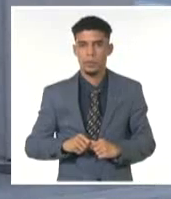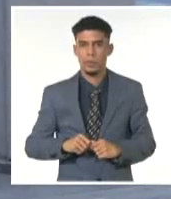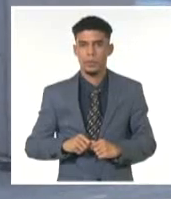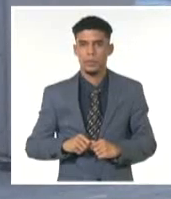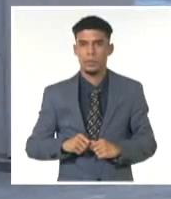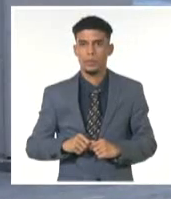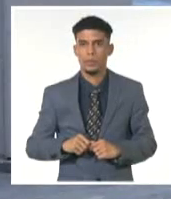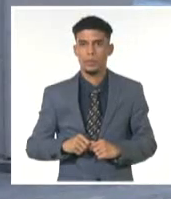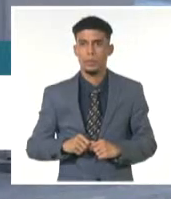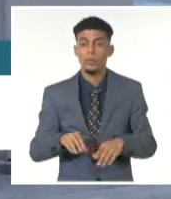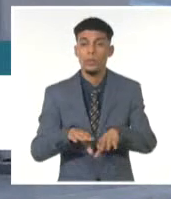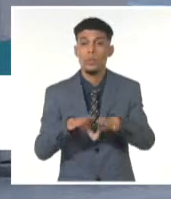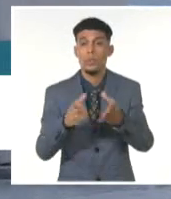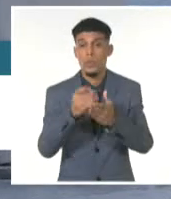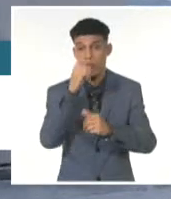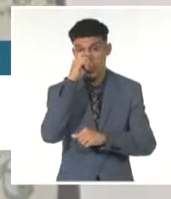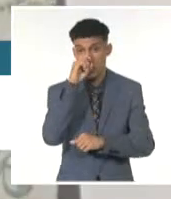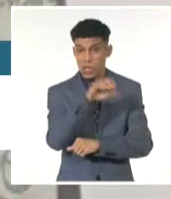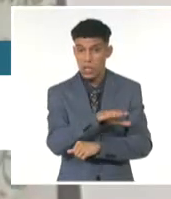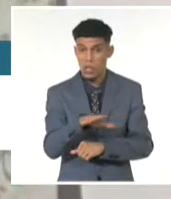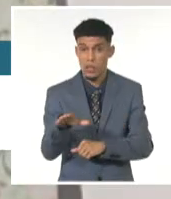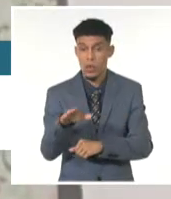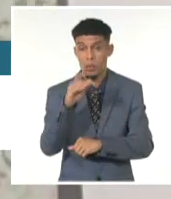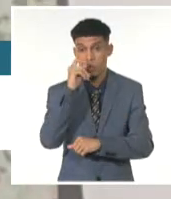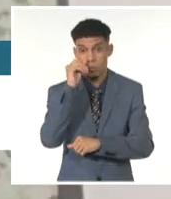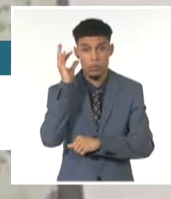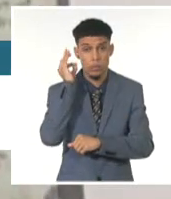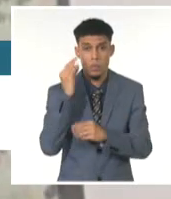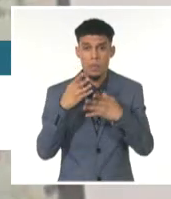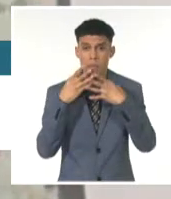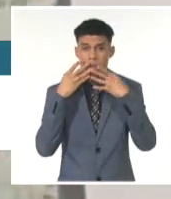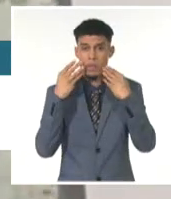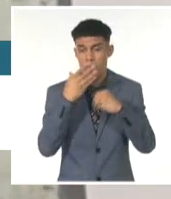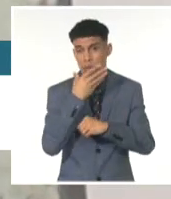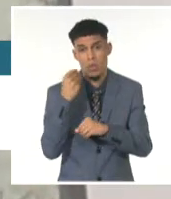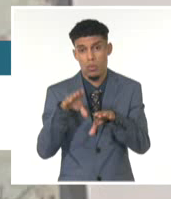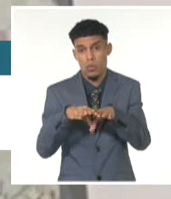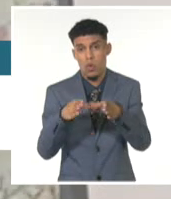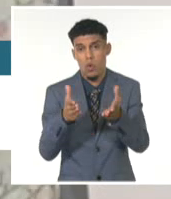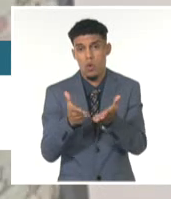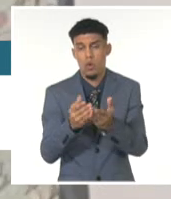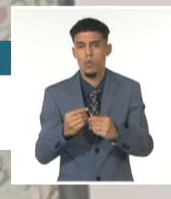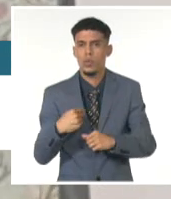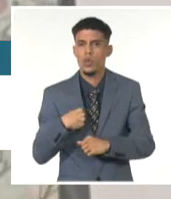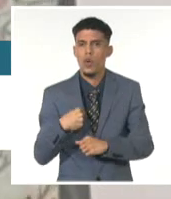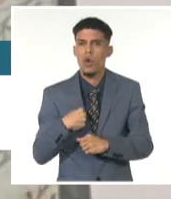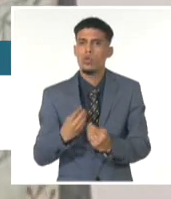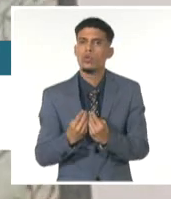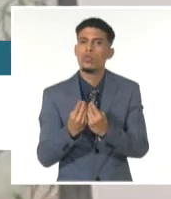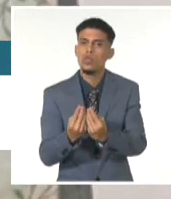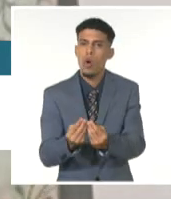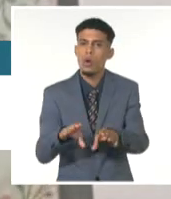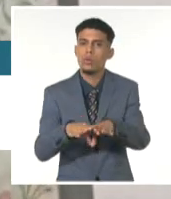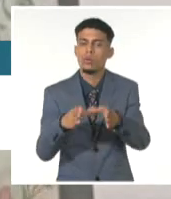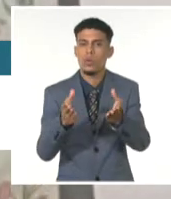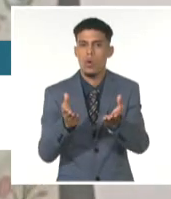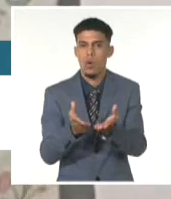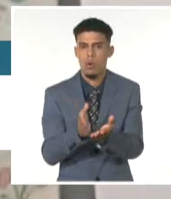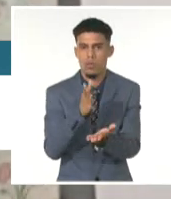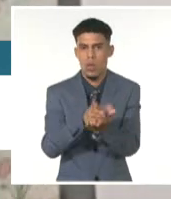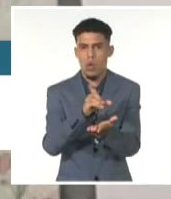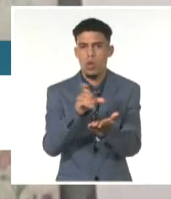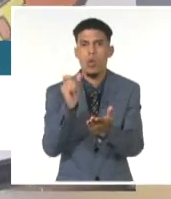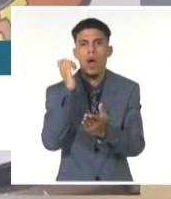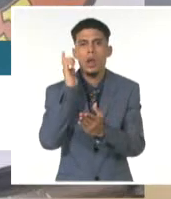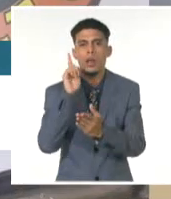Para todos los niños y niñas que han perdido sus cosas, les doy mis cosas escolares y unos